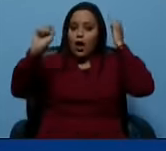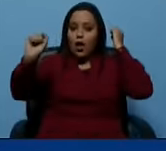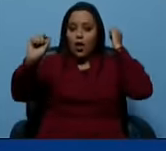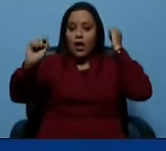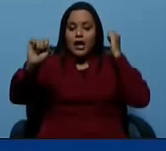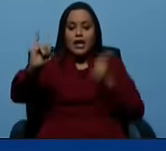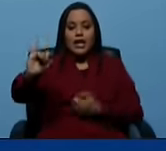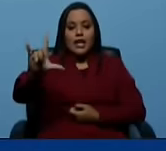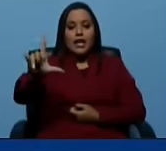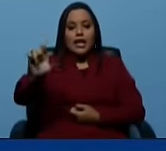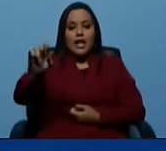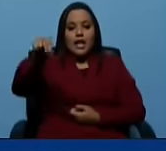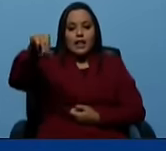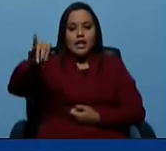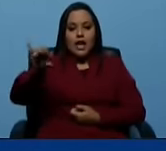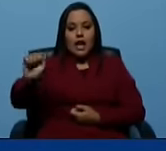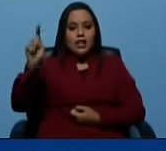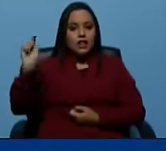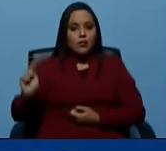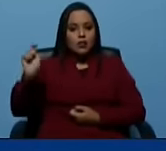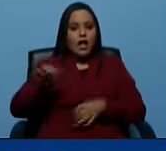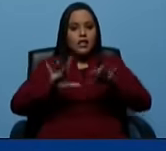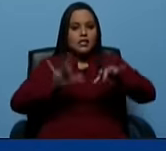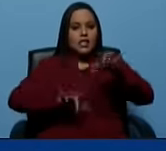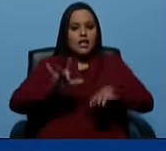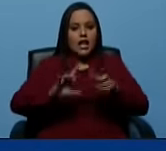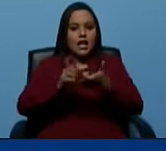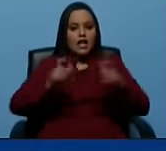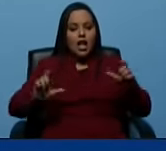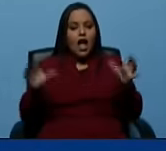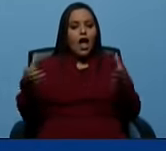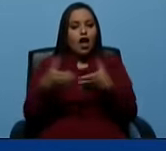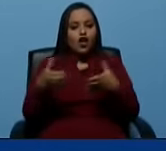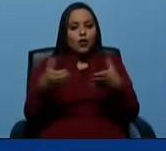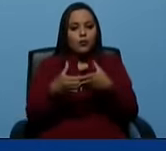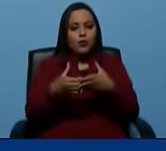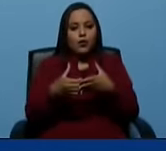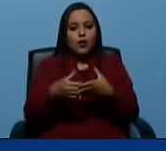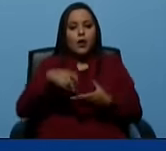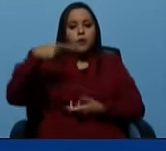Medina, diputada secretaria general del partido Patria para Todos,